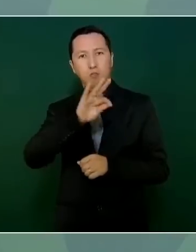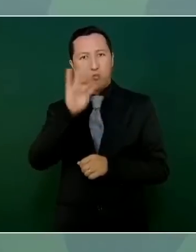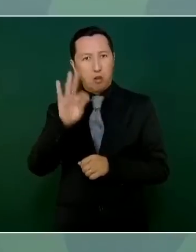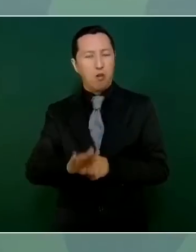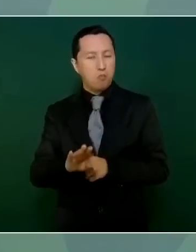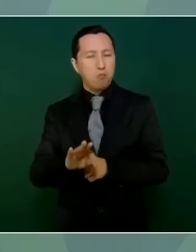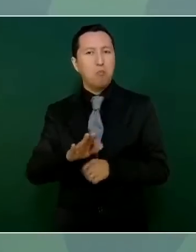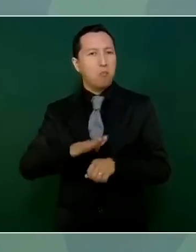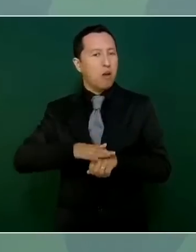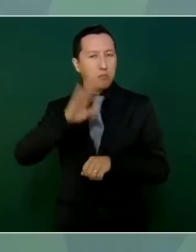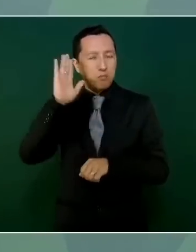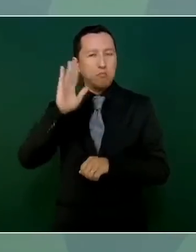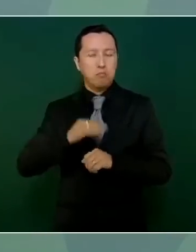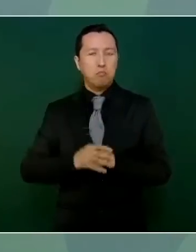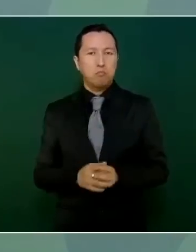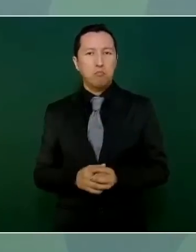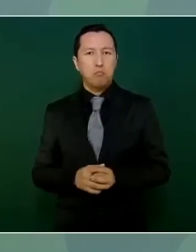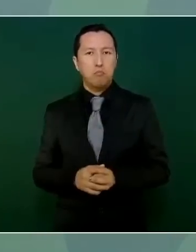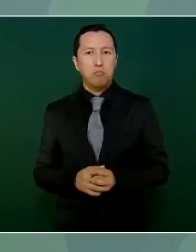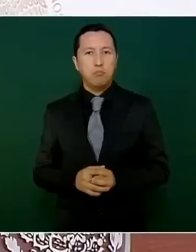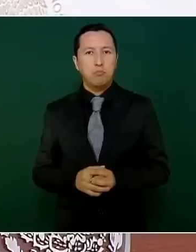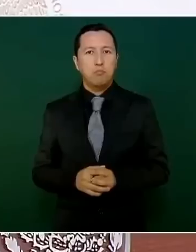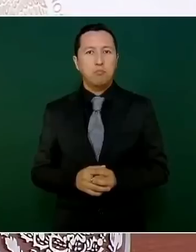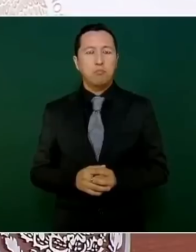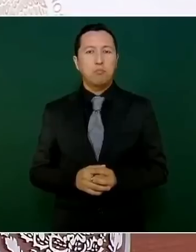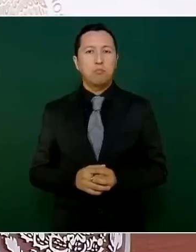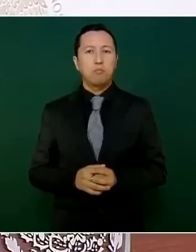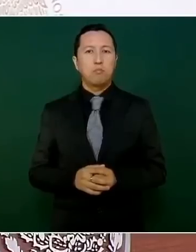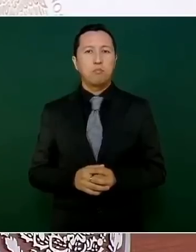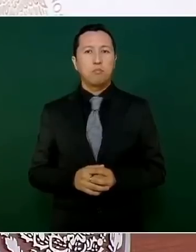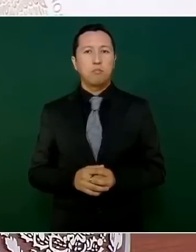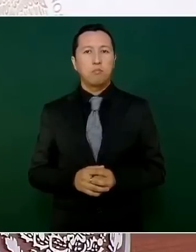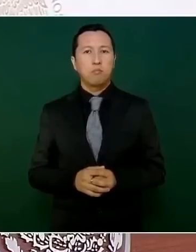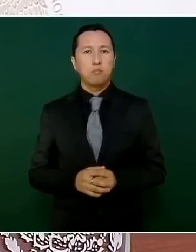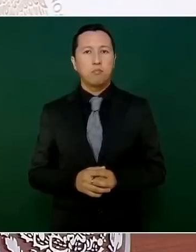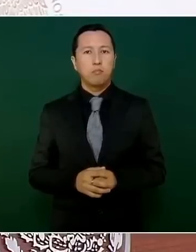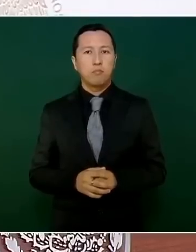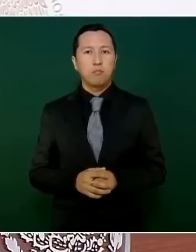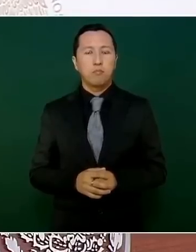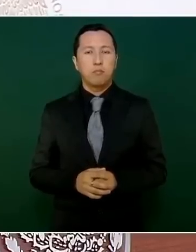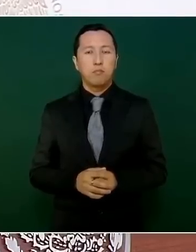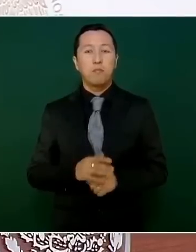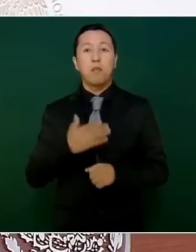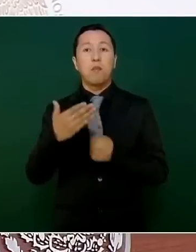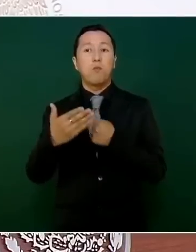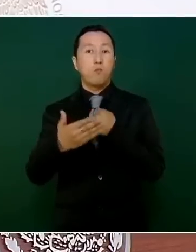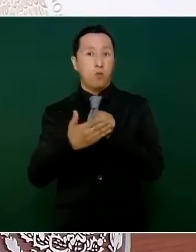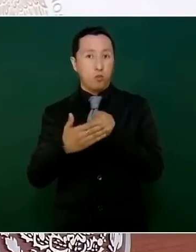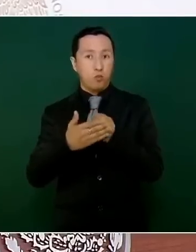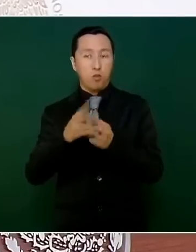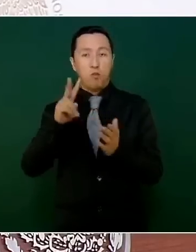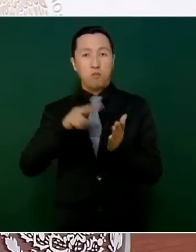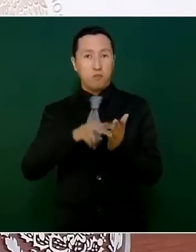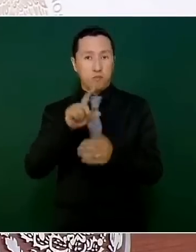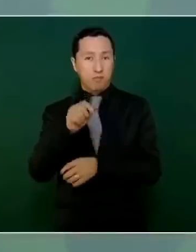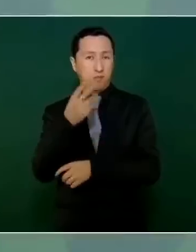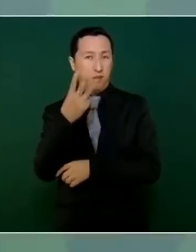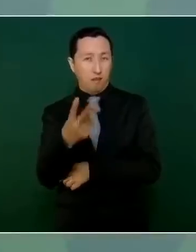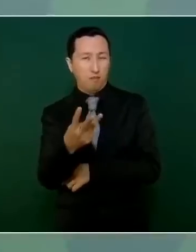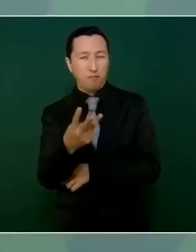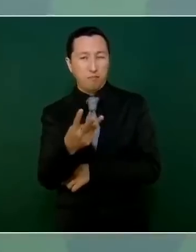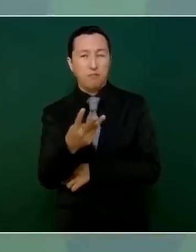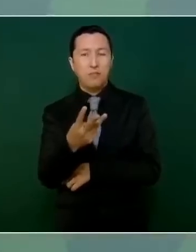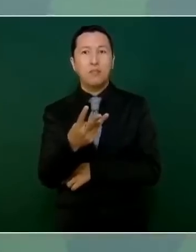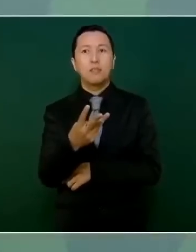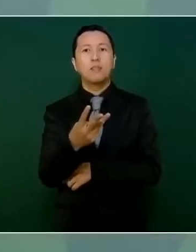medicamentos. Y, repito, a mediados del año próximo vamos a tener